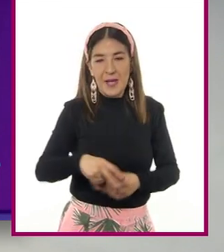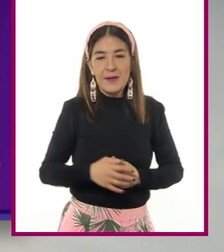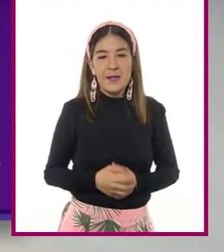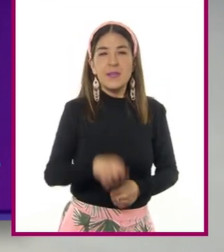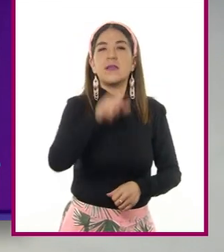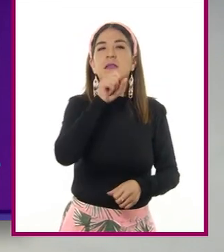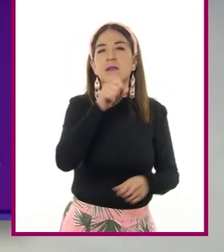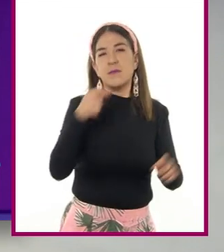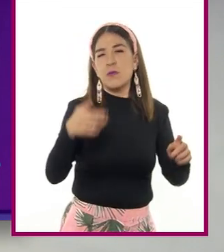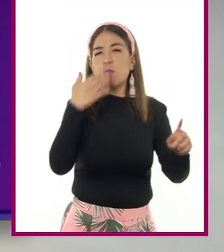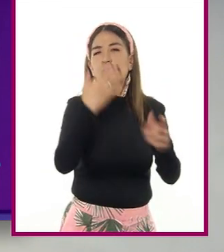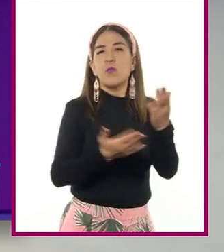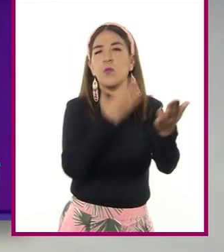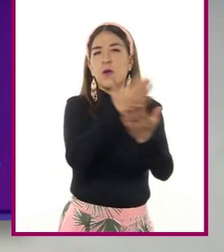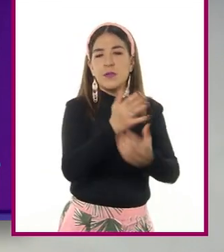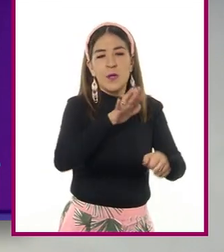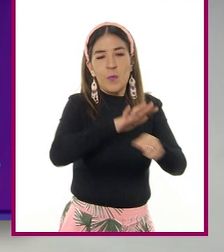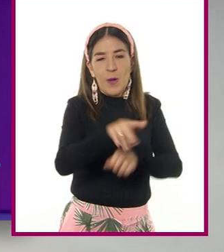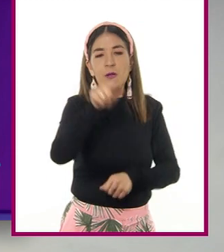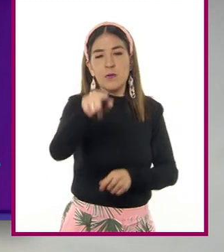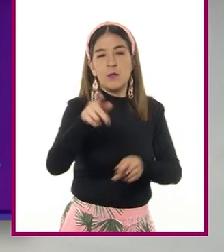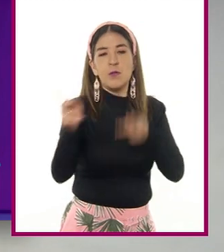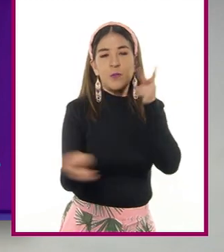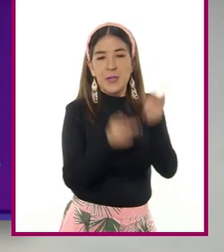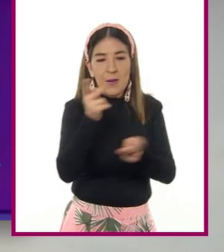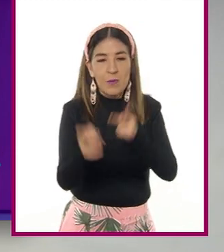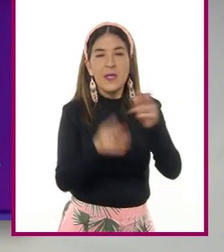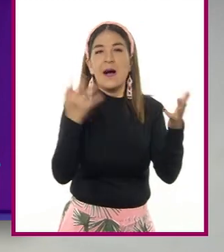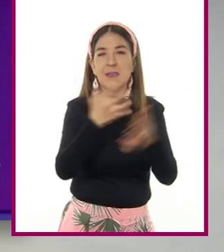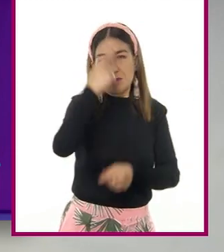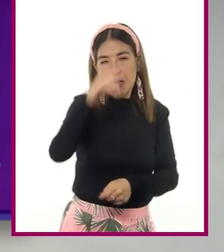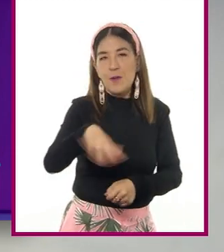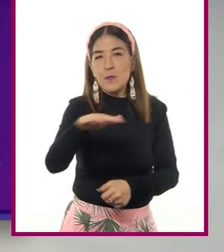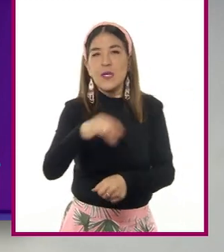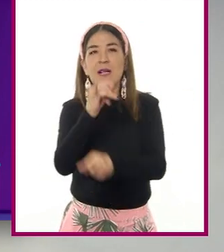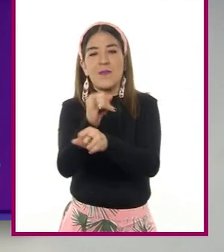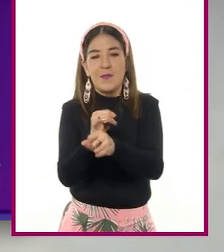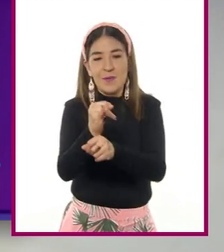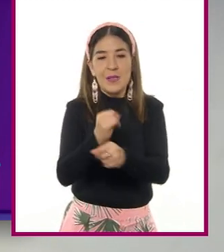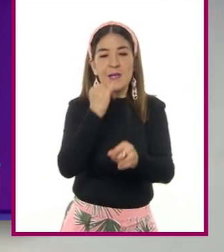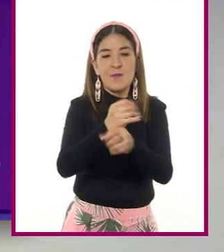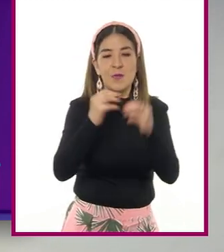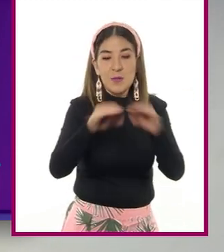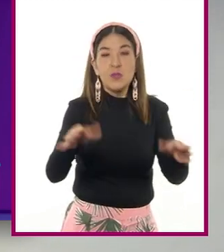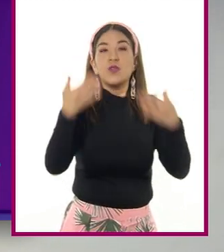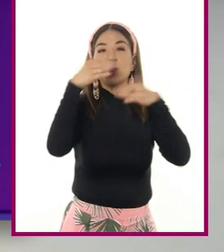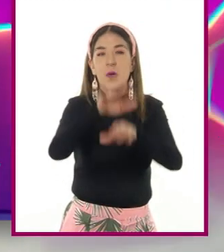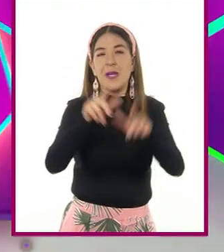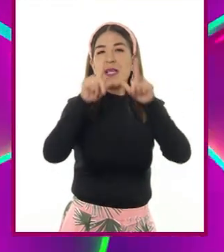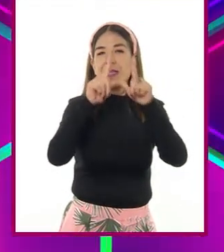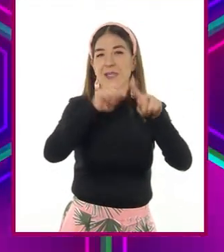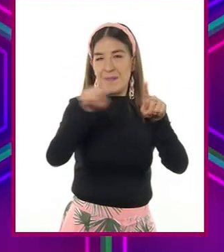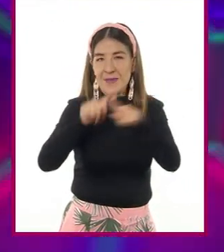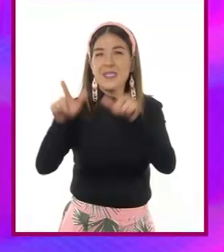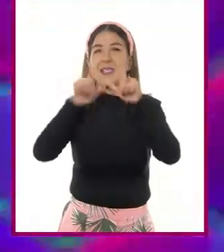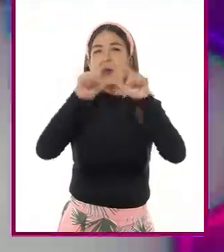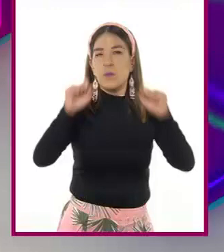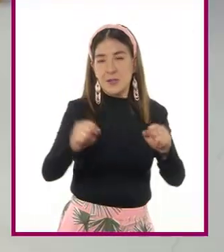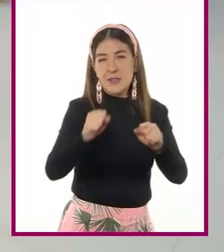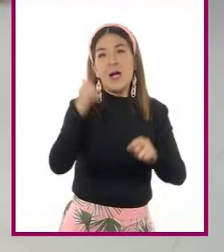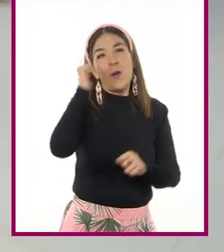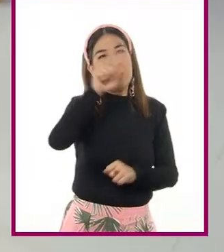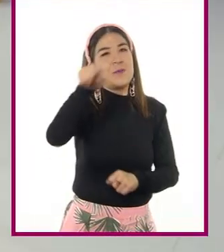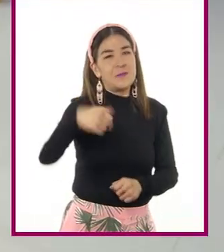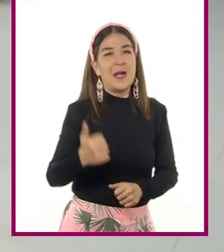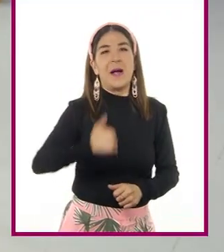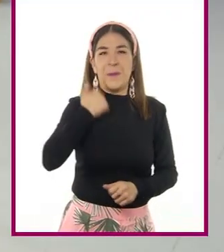como propósito formular preguntas para buscar información sobre la diversidad lingüística haya sido